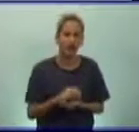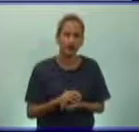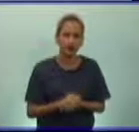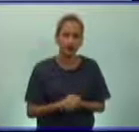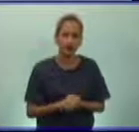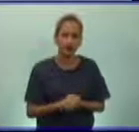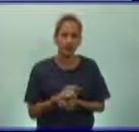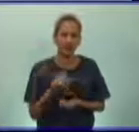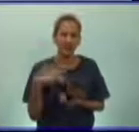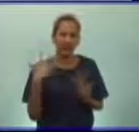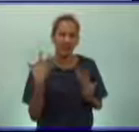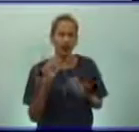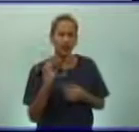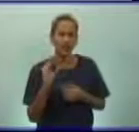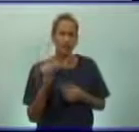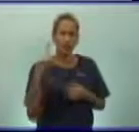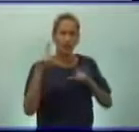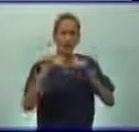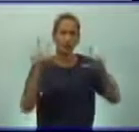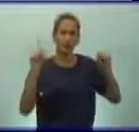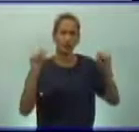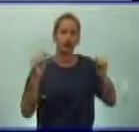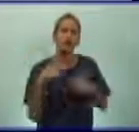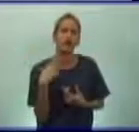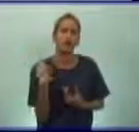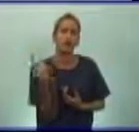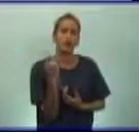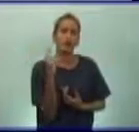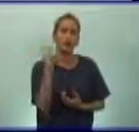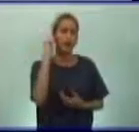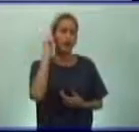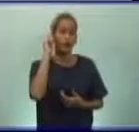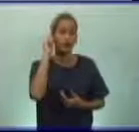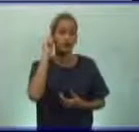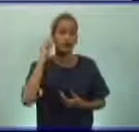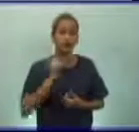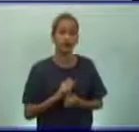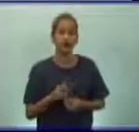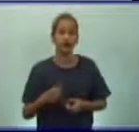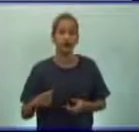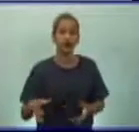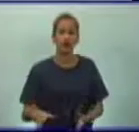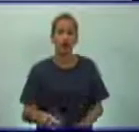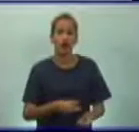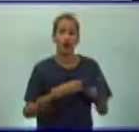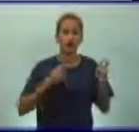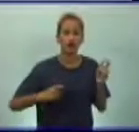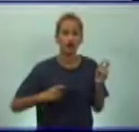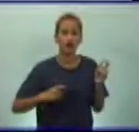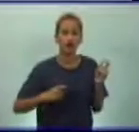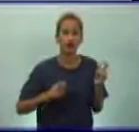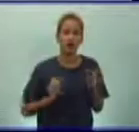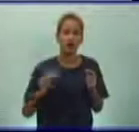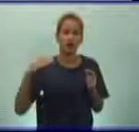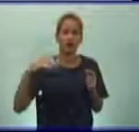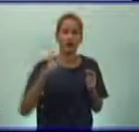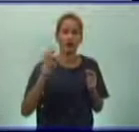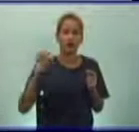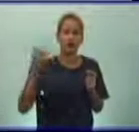¿Qué nos decían en el texto? Que fue la primera mujer que empuñó un fusil en la Sierra